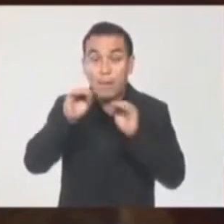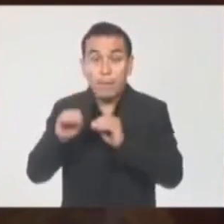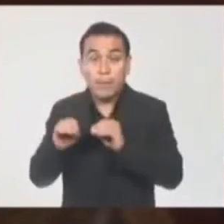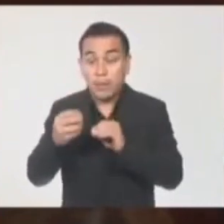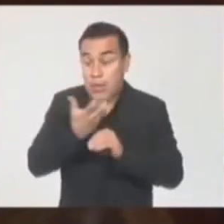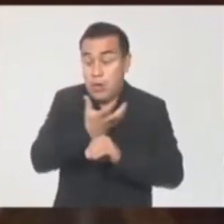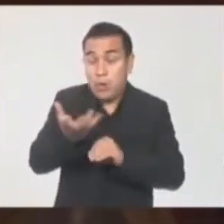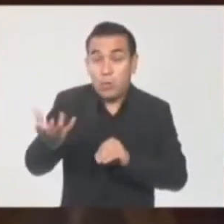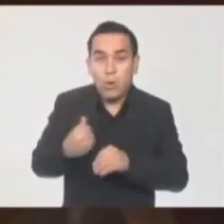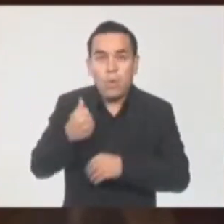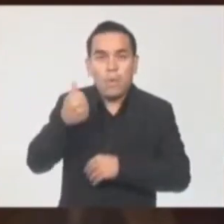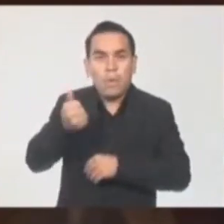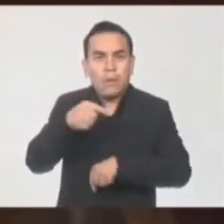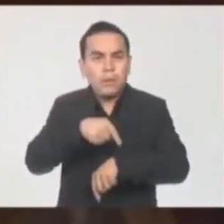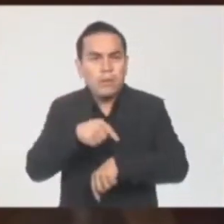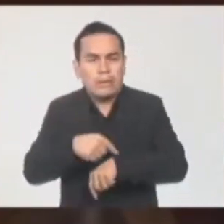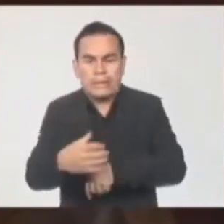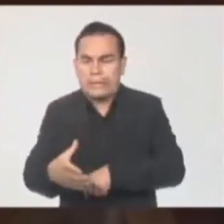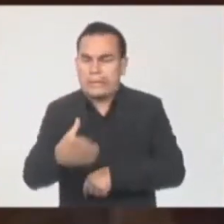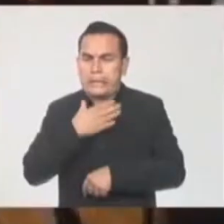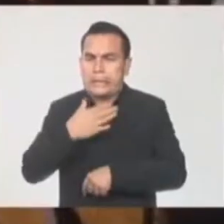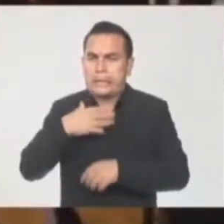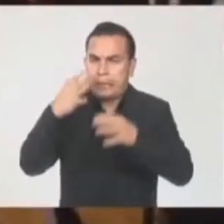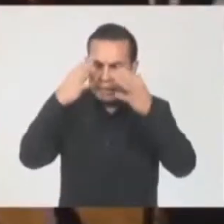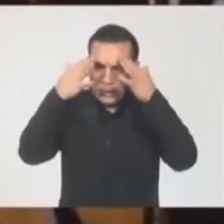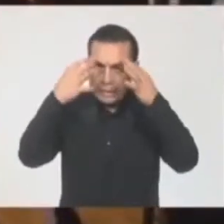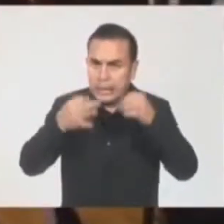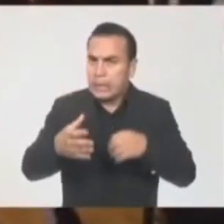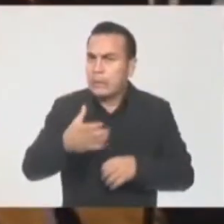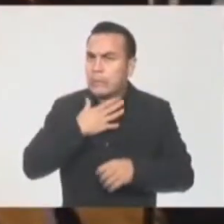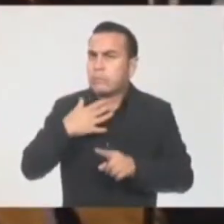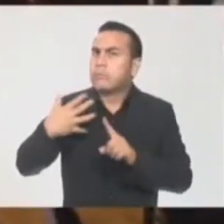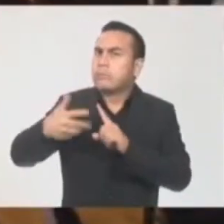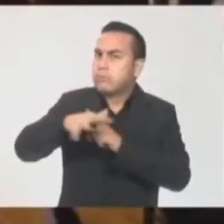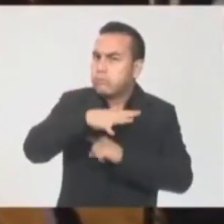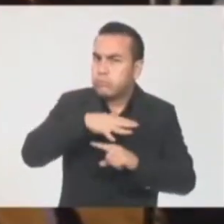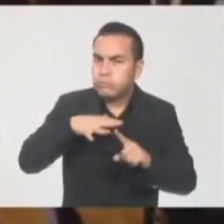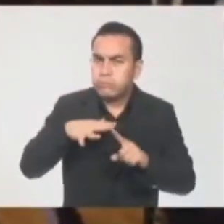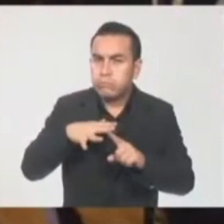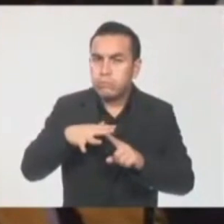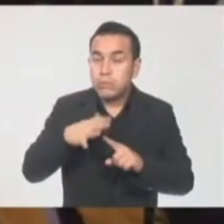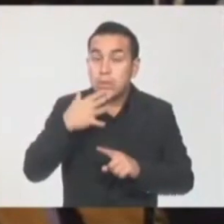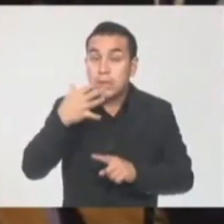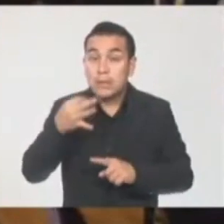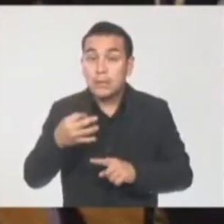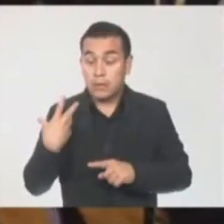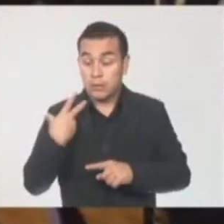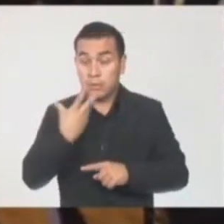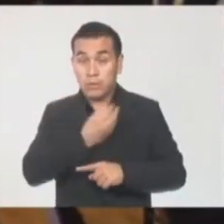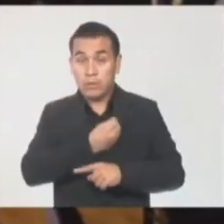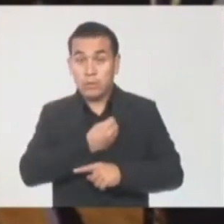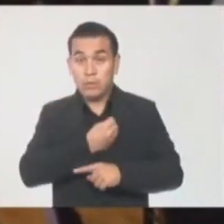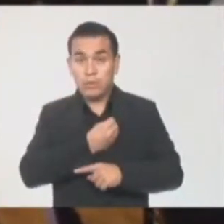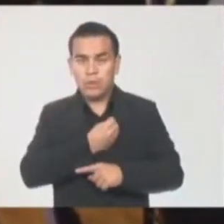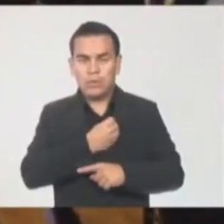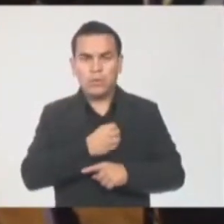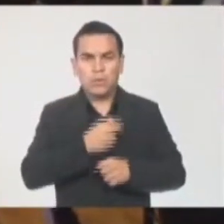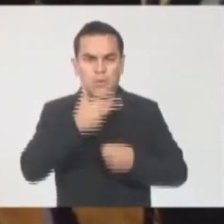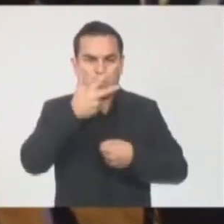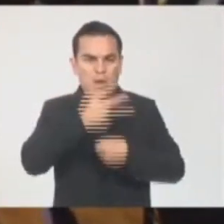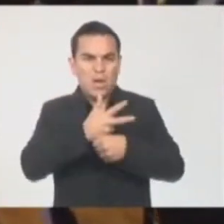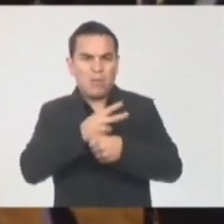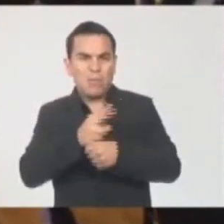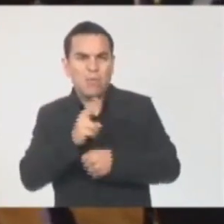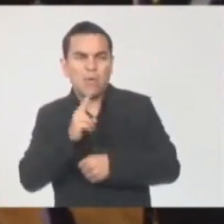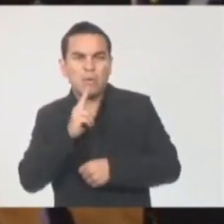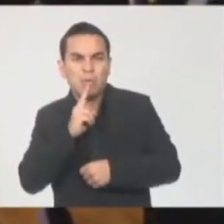que hacerlo, aunque fueran decisiones duras en situaciones adversas. Nos llaman países del Triángulo Norte, que